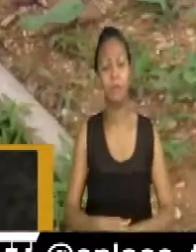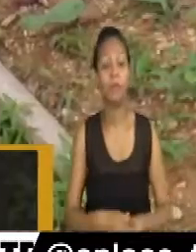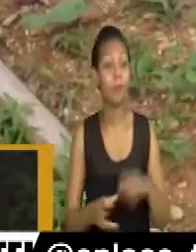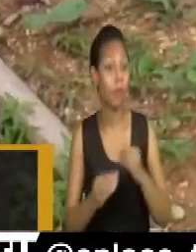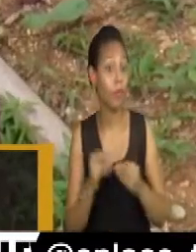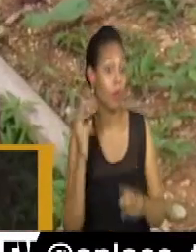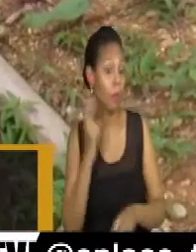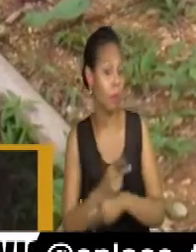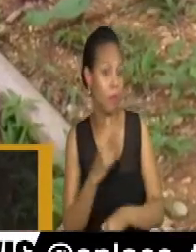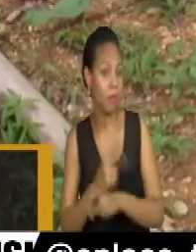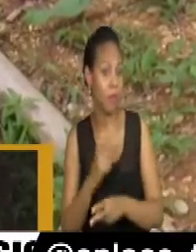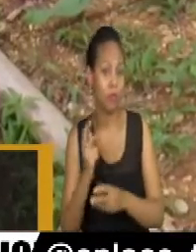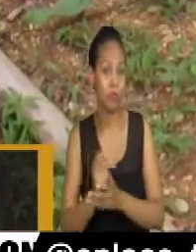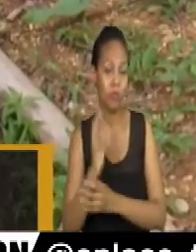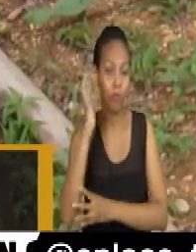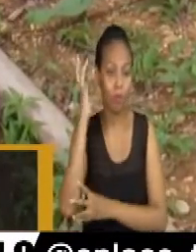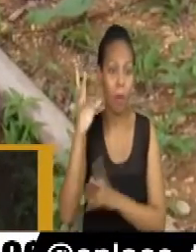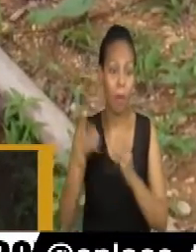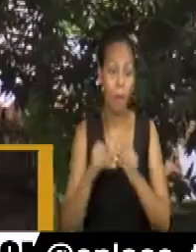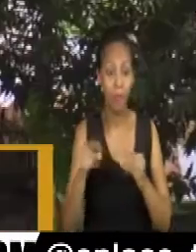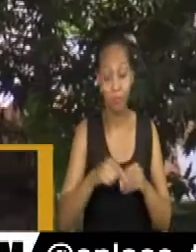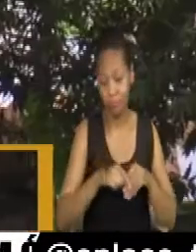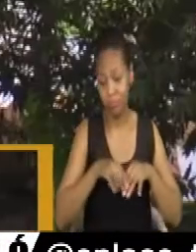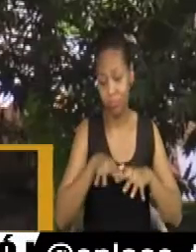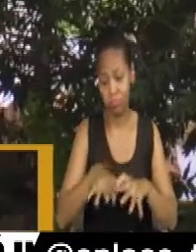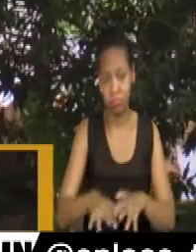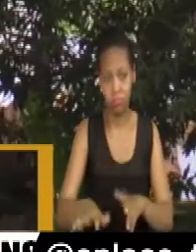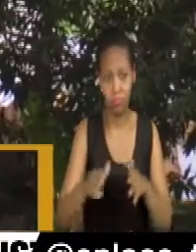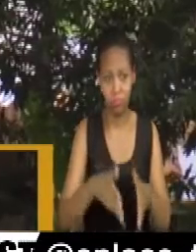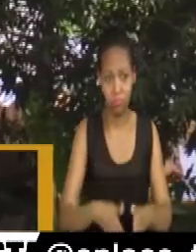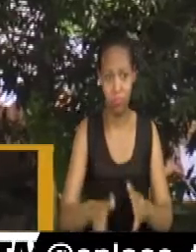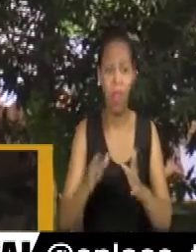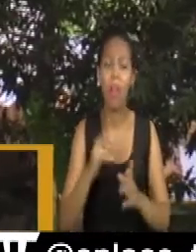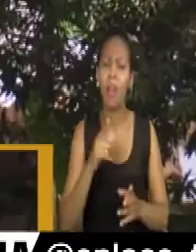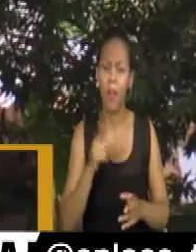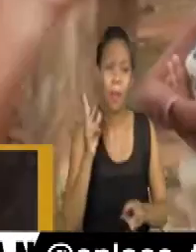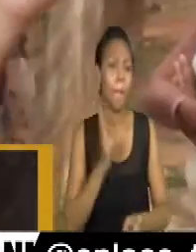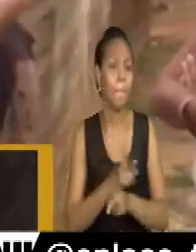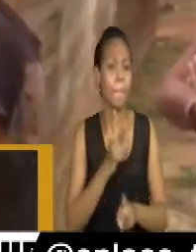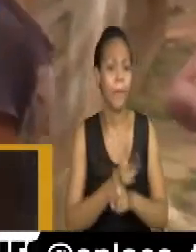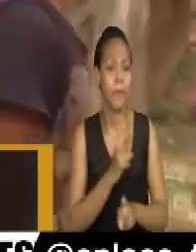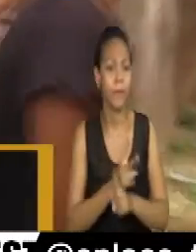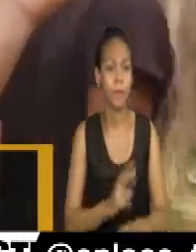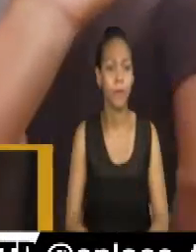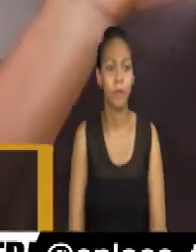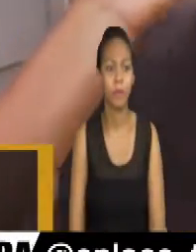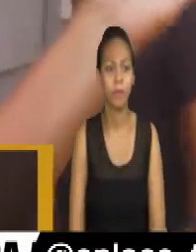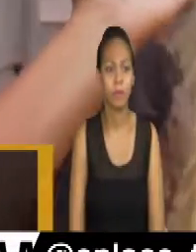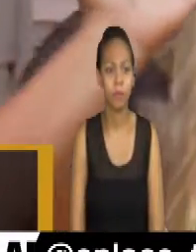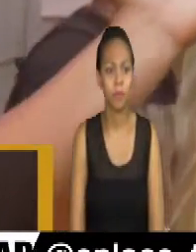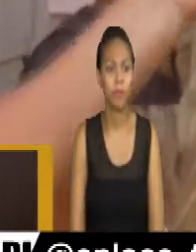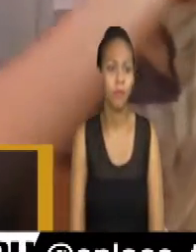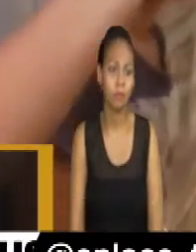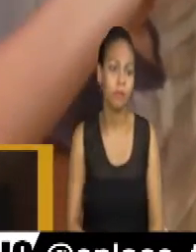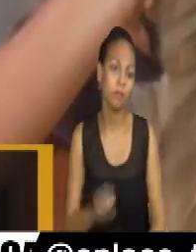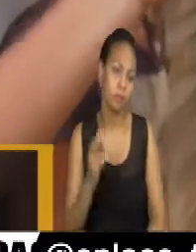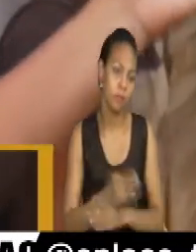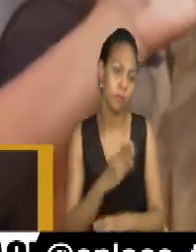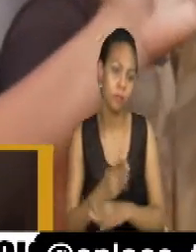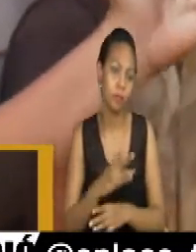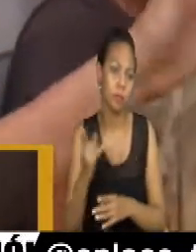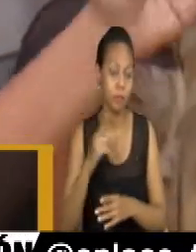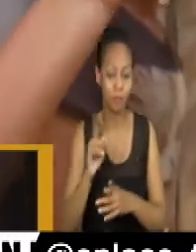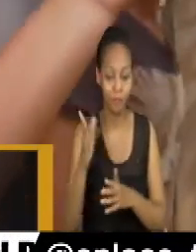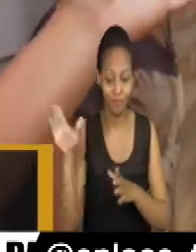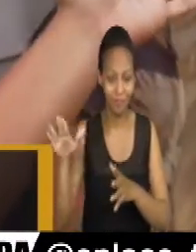el orejero, la erosión también les afecta y pone en riesgo a más de 26 familias que allí habitan. Tenemos la problemática del derrumbe que a través